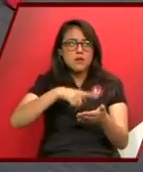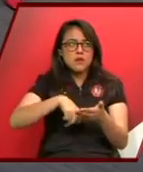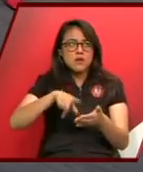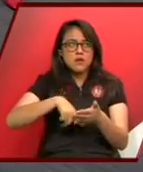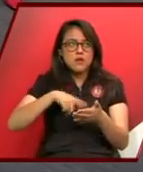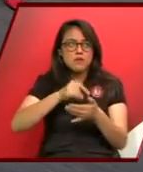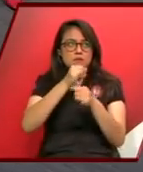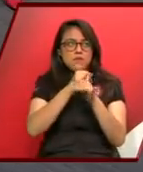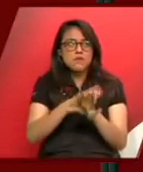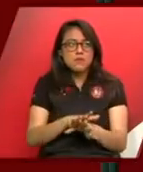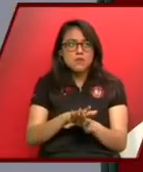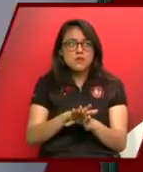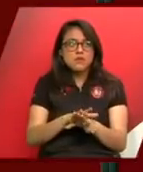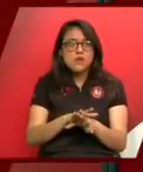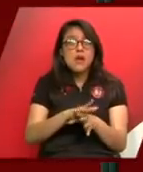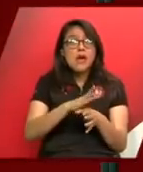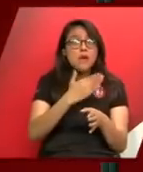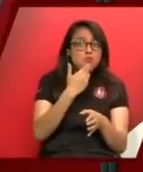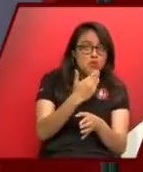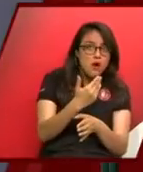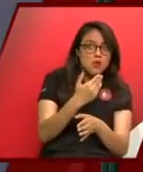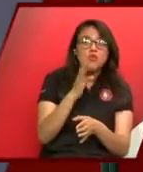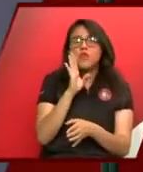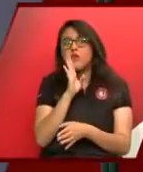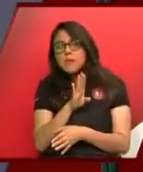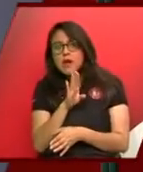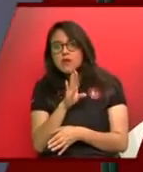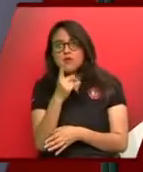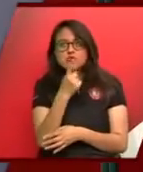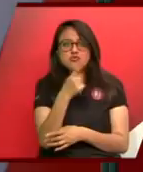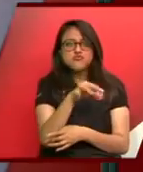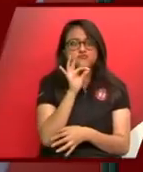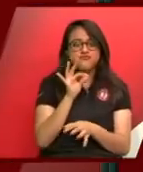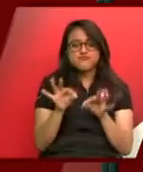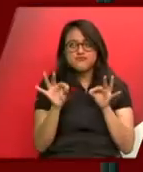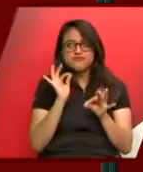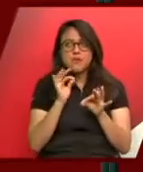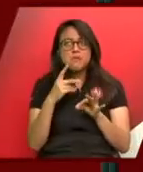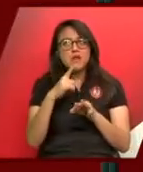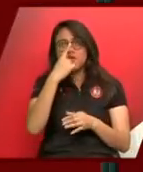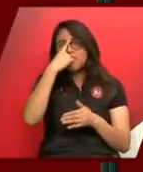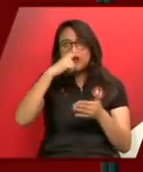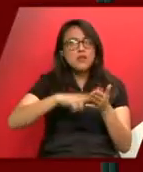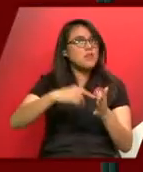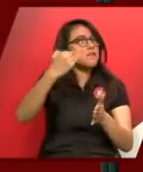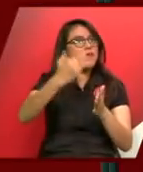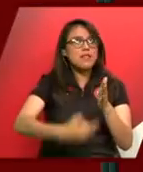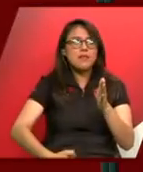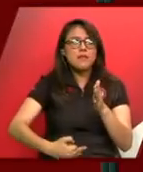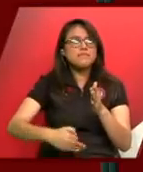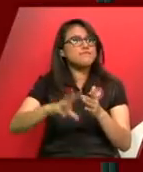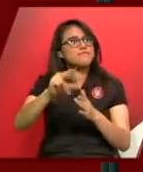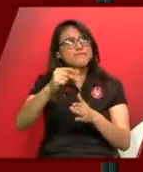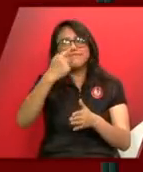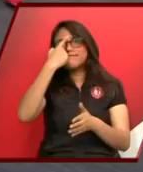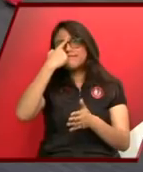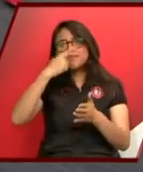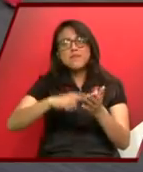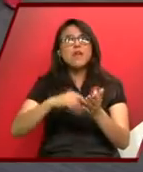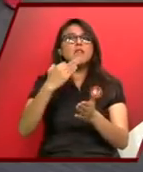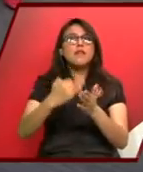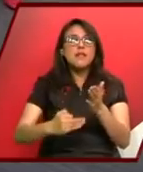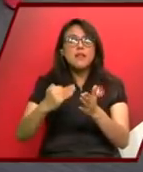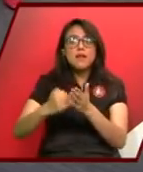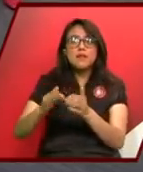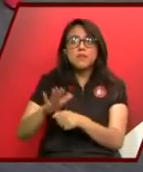a votar, viene la información, ventajas y desventajas de las dos posibles opciones. Pero creo que no es suficiente. No, yo creo que falta información,